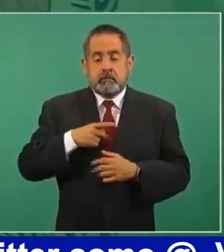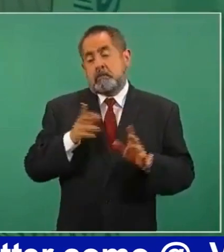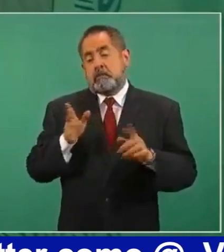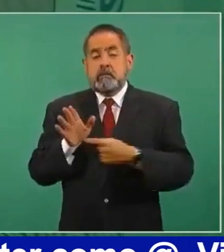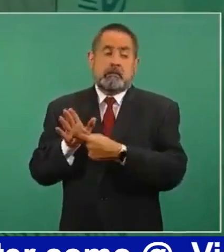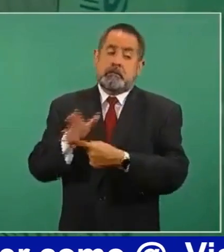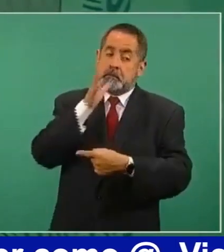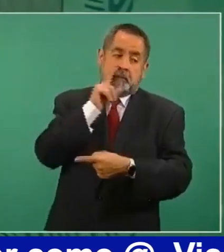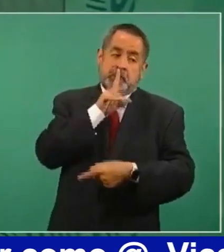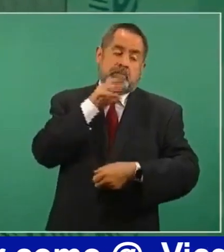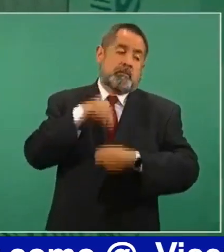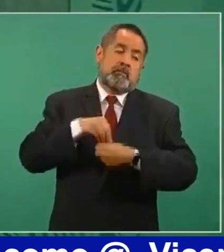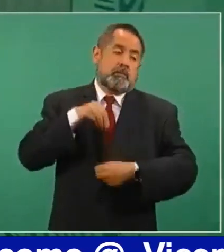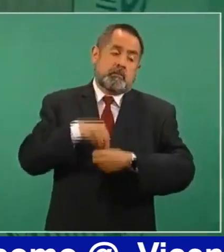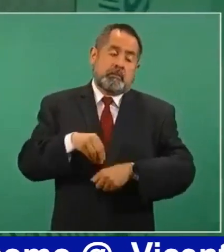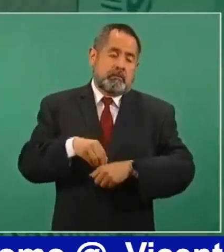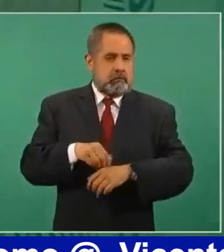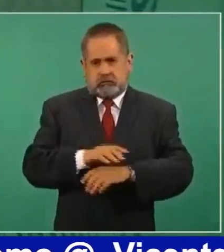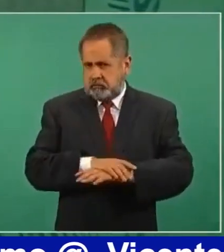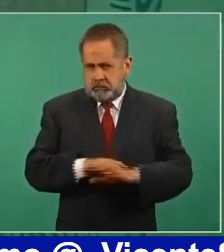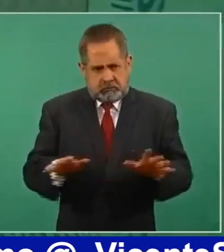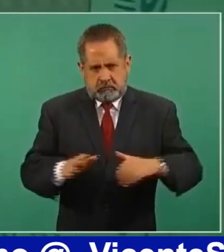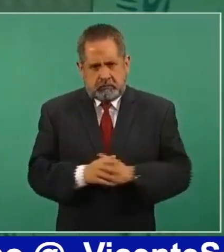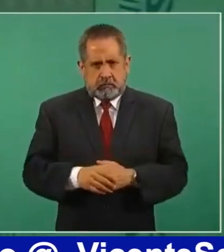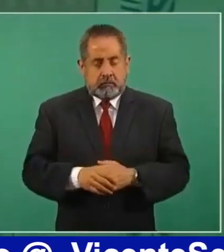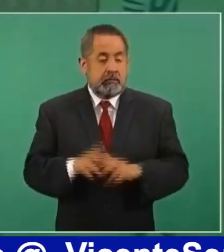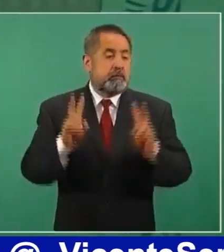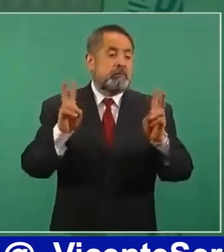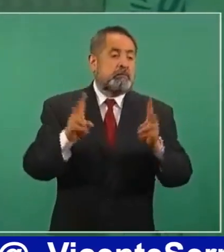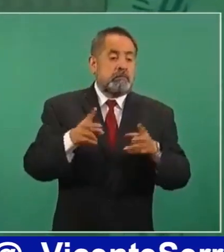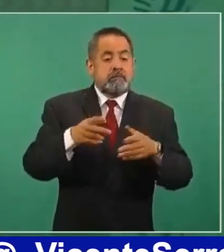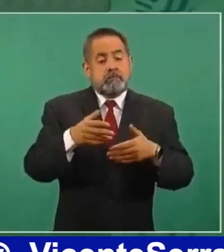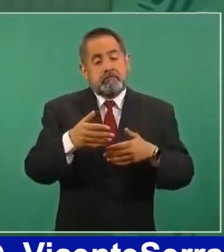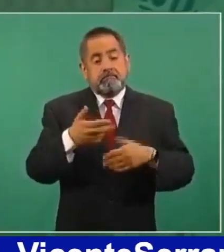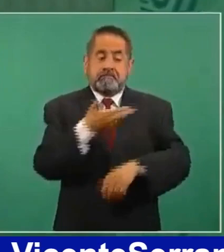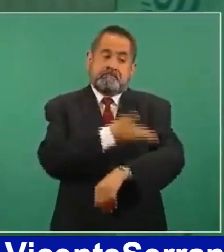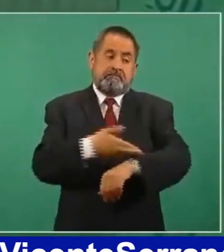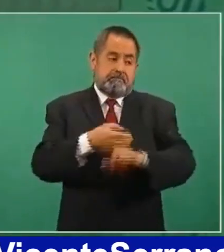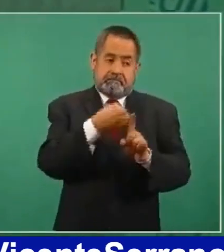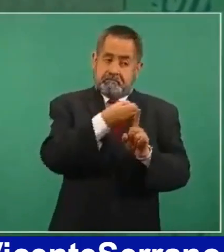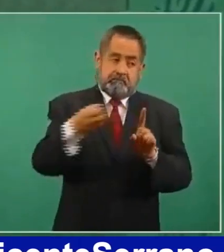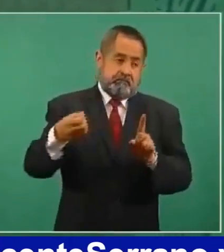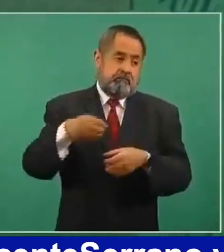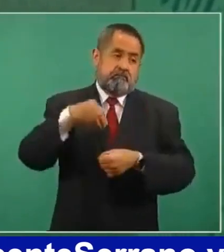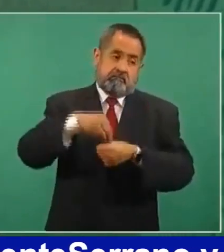de que por el debido proceso